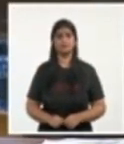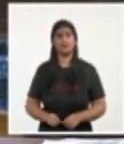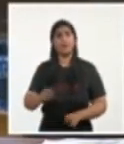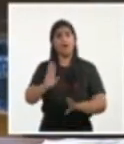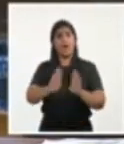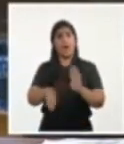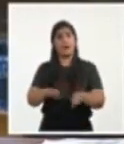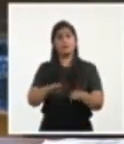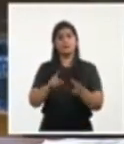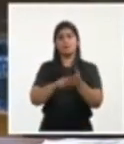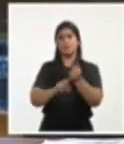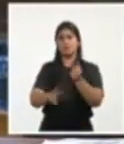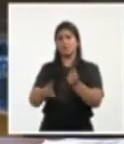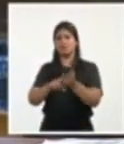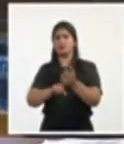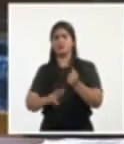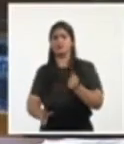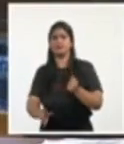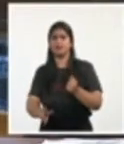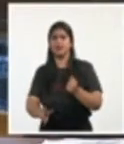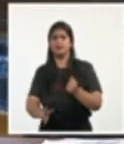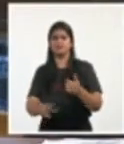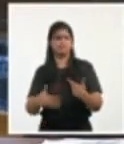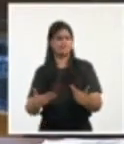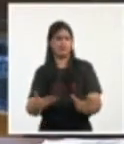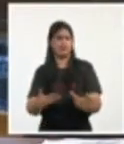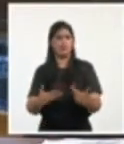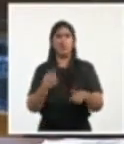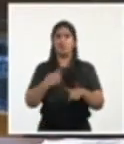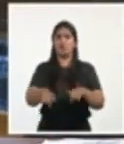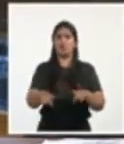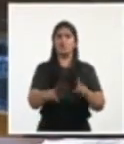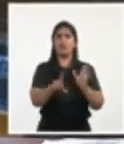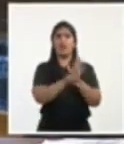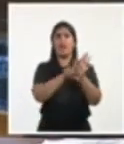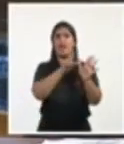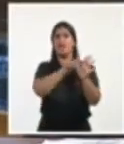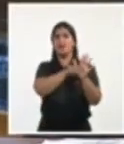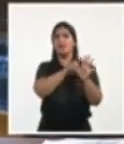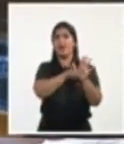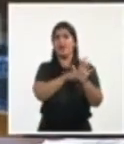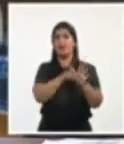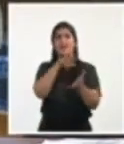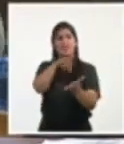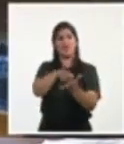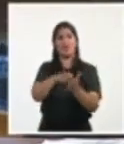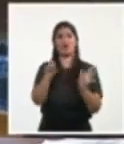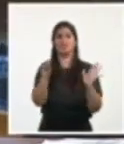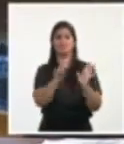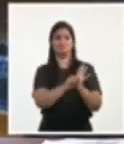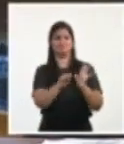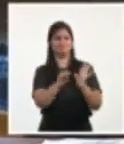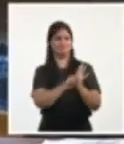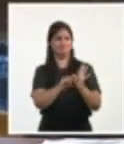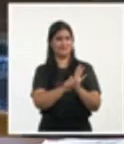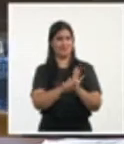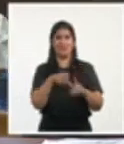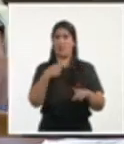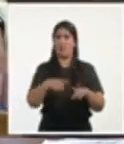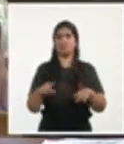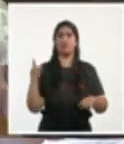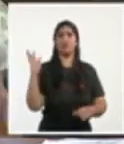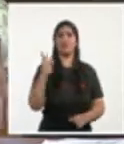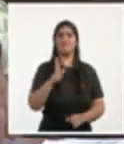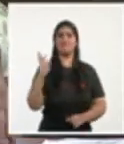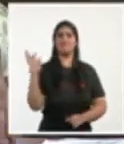provincia. Realmente complicó la provincia de Pinar del Río. Pero tenemos otros ejemplos de fiestas comunitarias, de fiestas familiares, que han